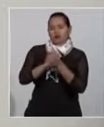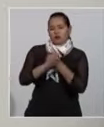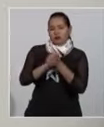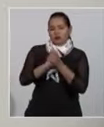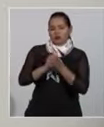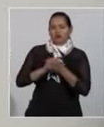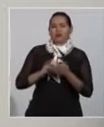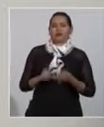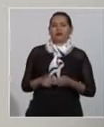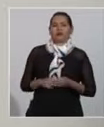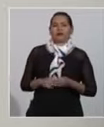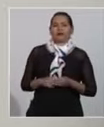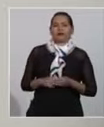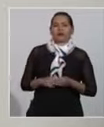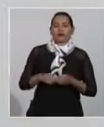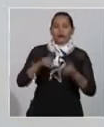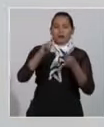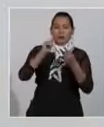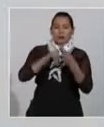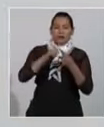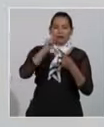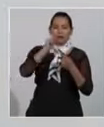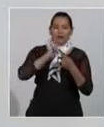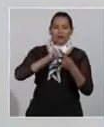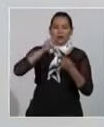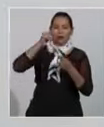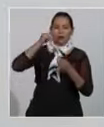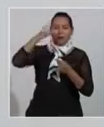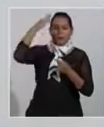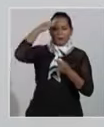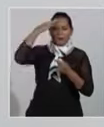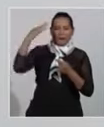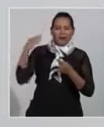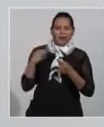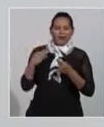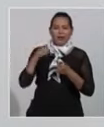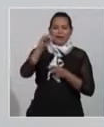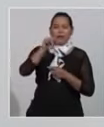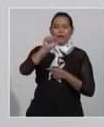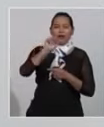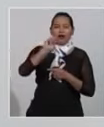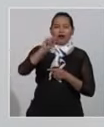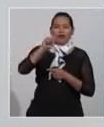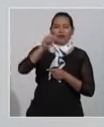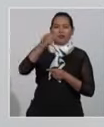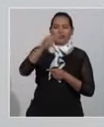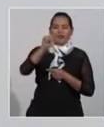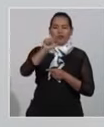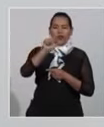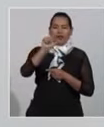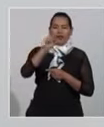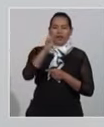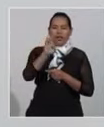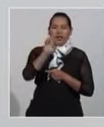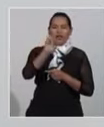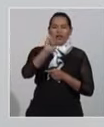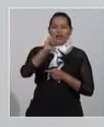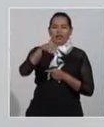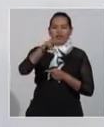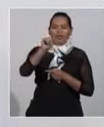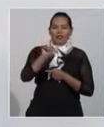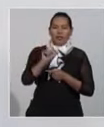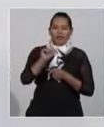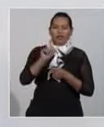sorteados. Marta Erika Alonso, de la coalición Por Puebla al Frente. Michelle